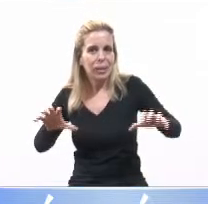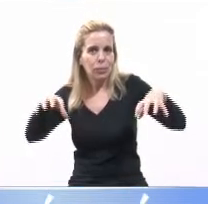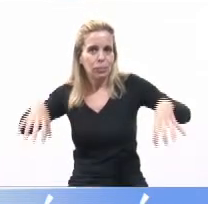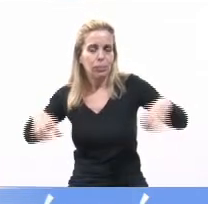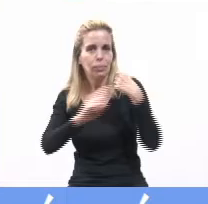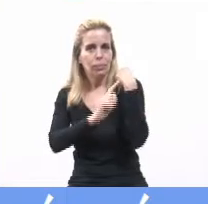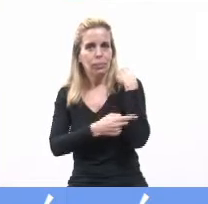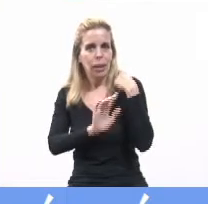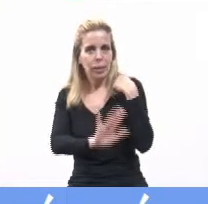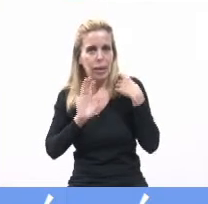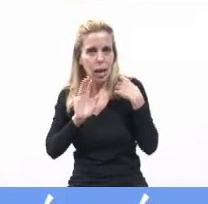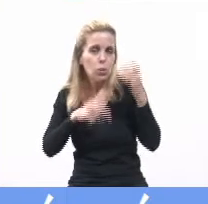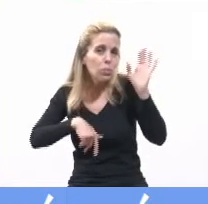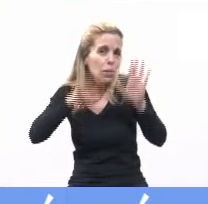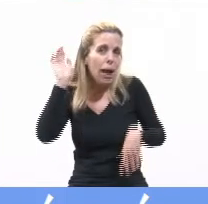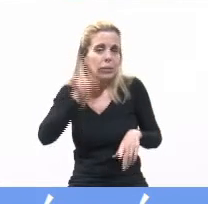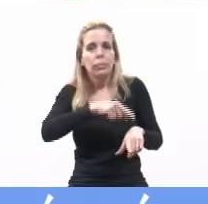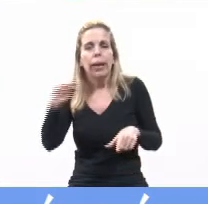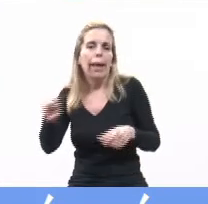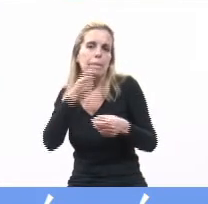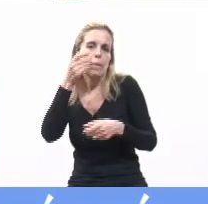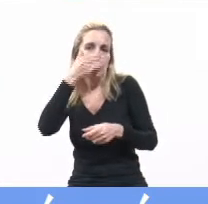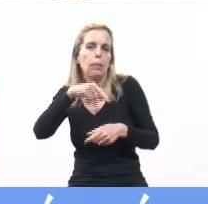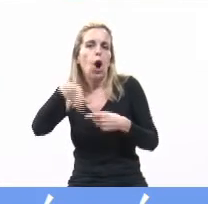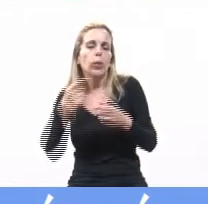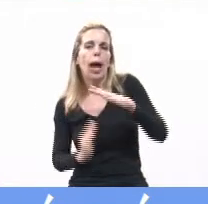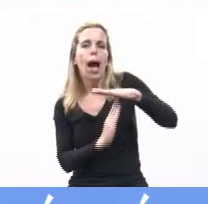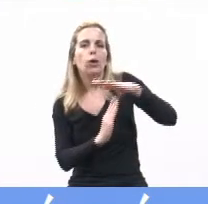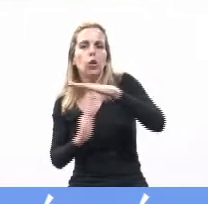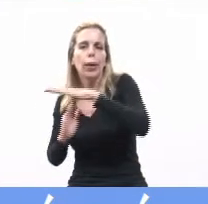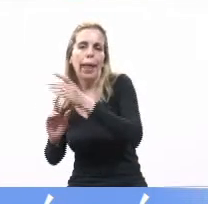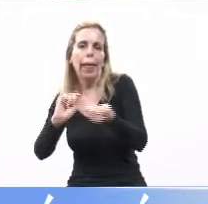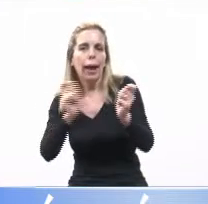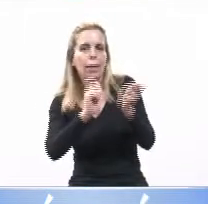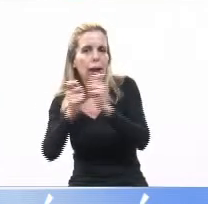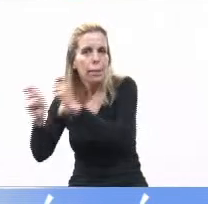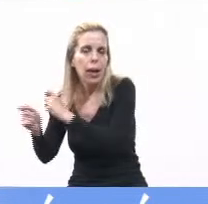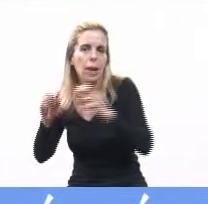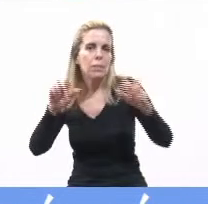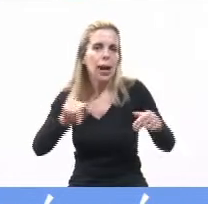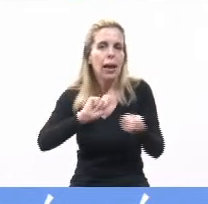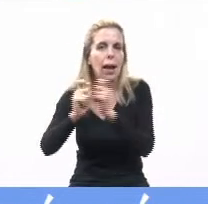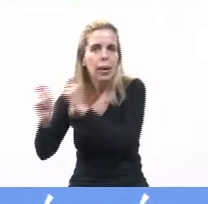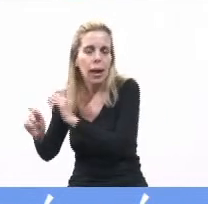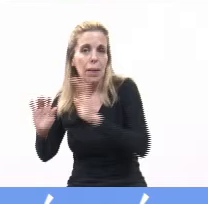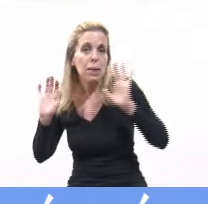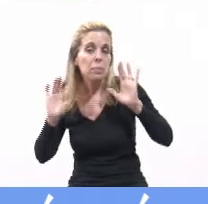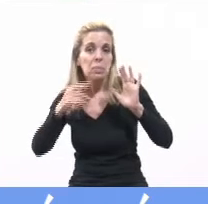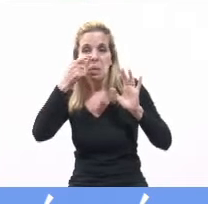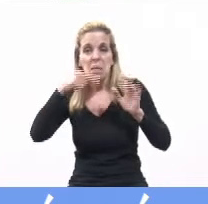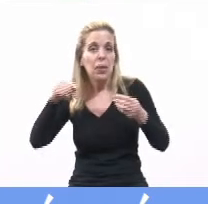propia capacidad de los entes que se van renovando, las autoridades y las políticas, terminan teniendo